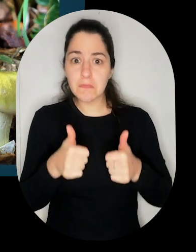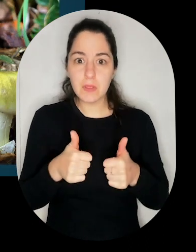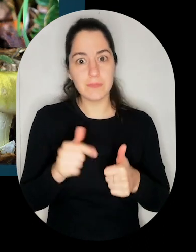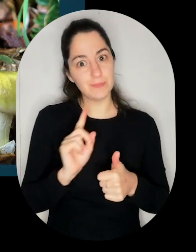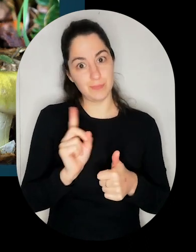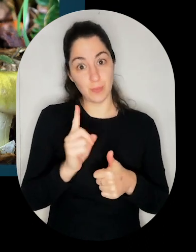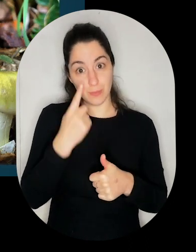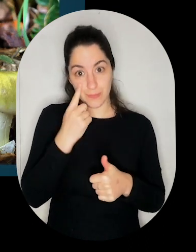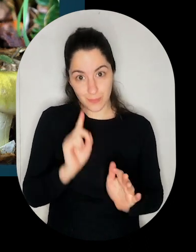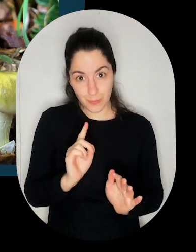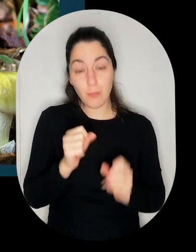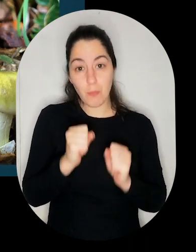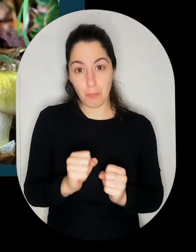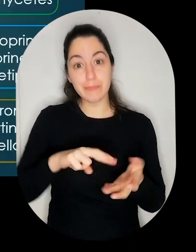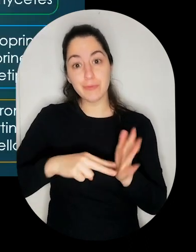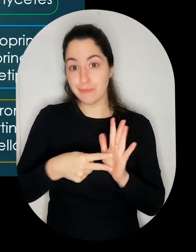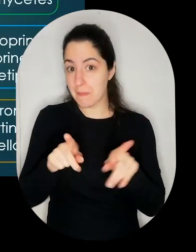ningún tipo de toxicidad. ¿Sí?